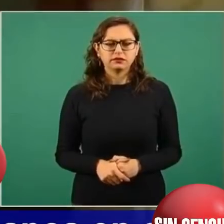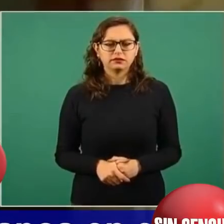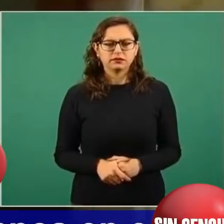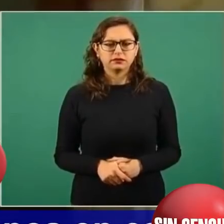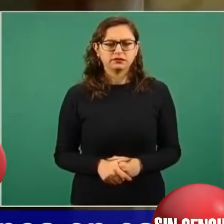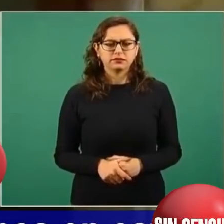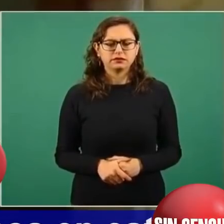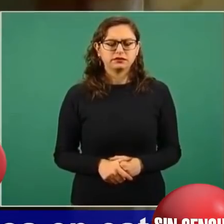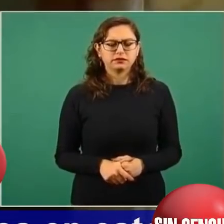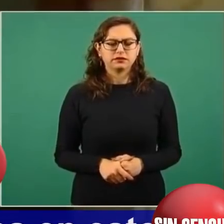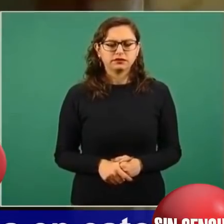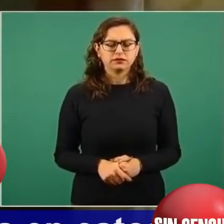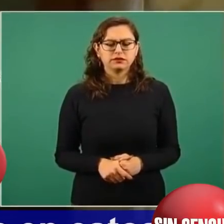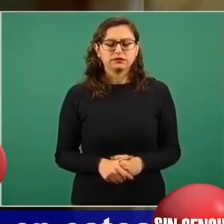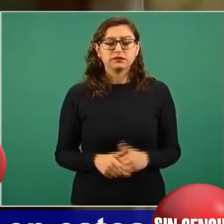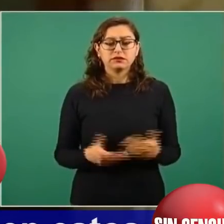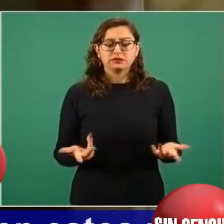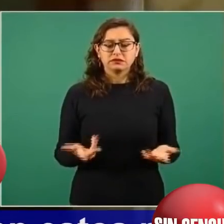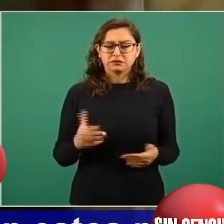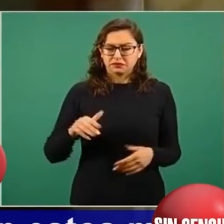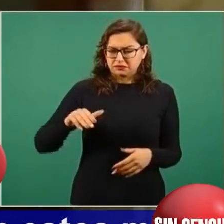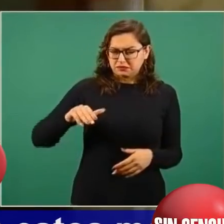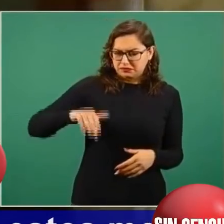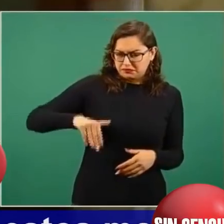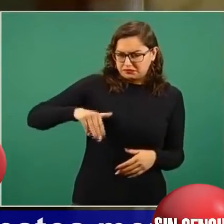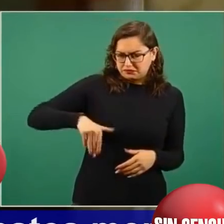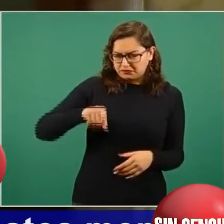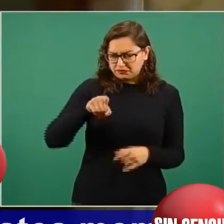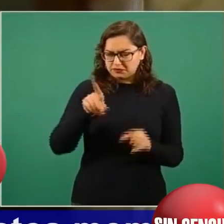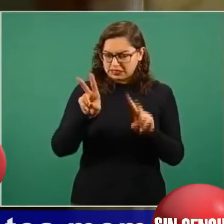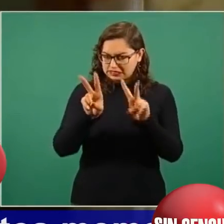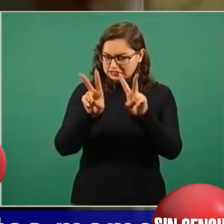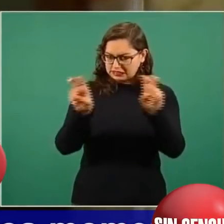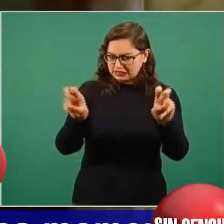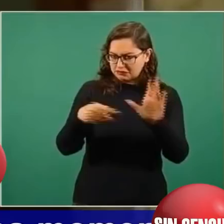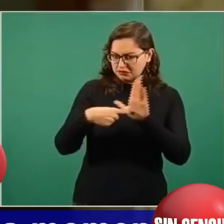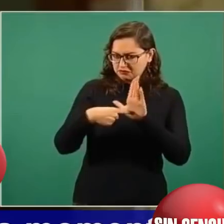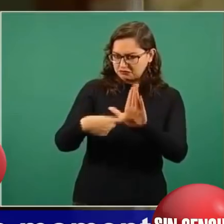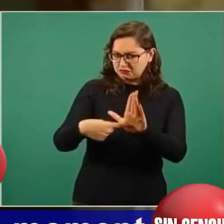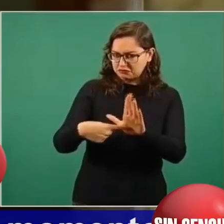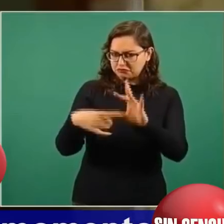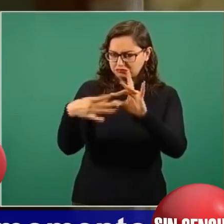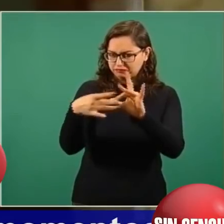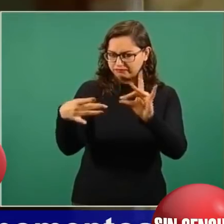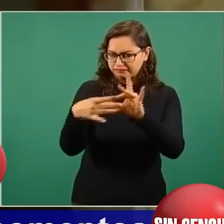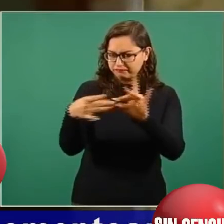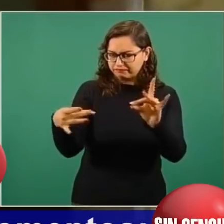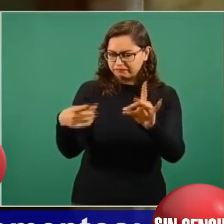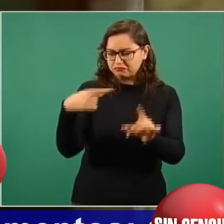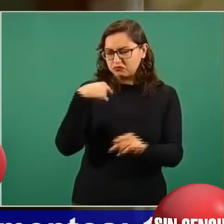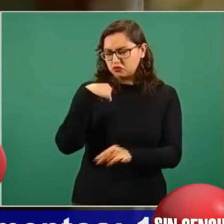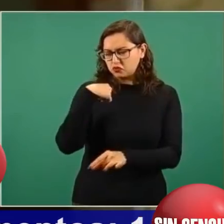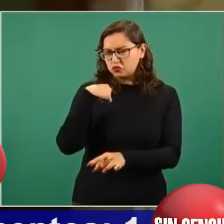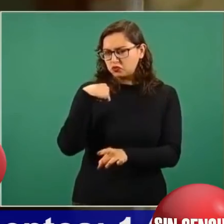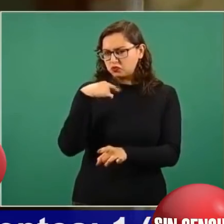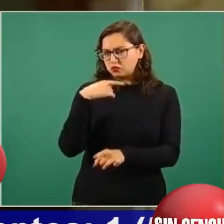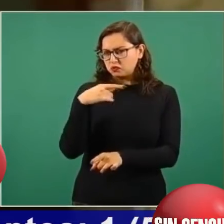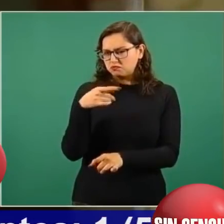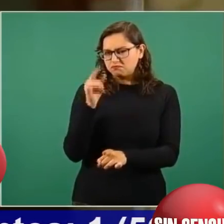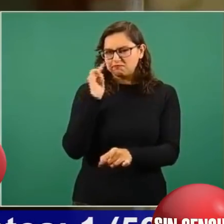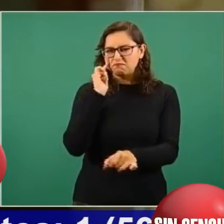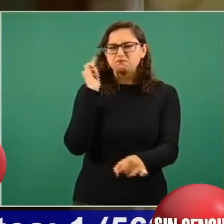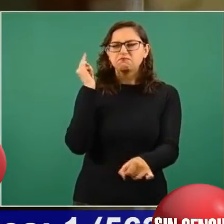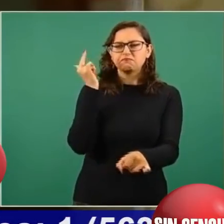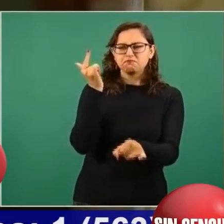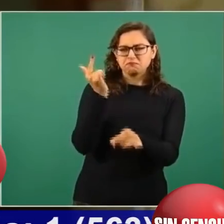estos momentos, veo un punto toral para que México pueda atacar la delincuencia, pueda atacar